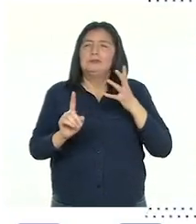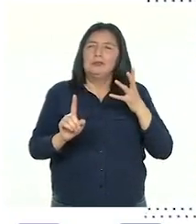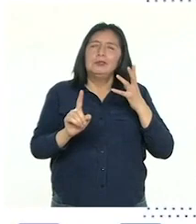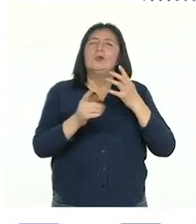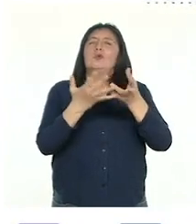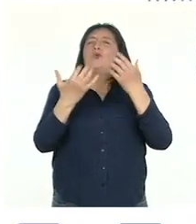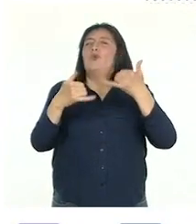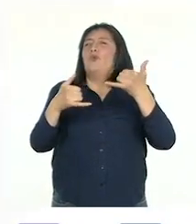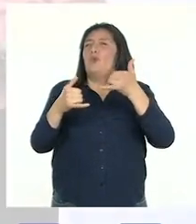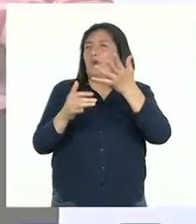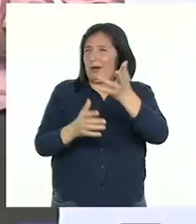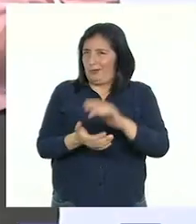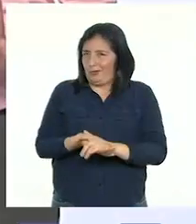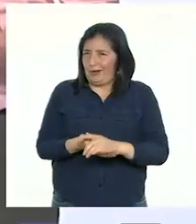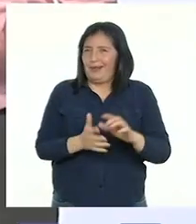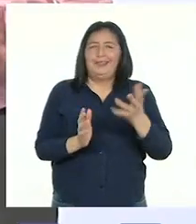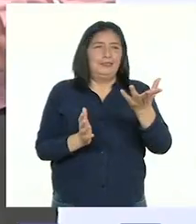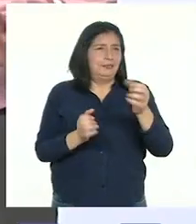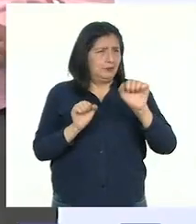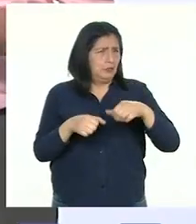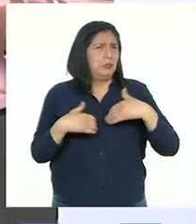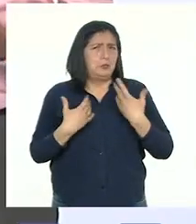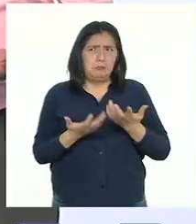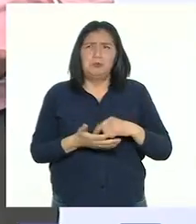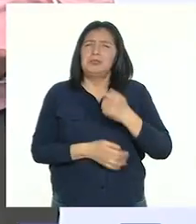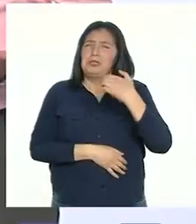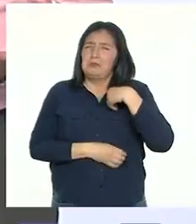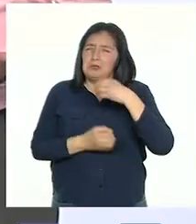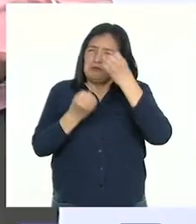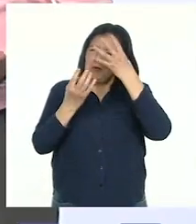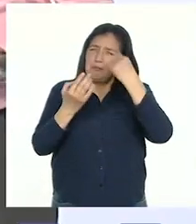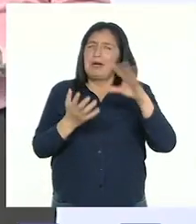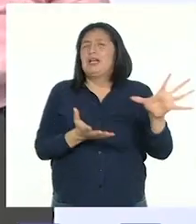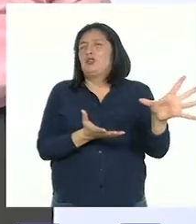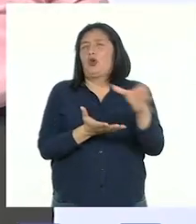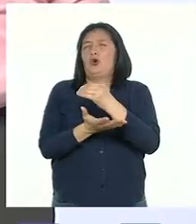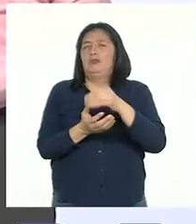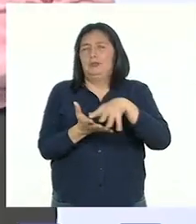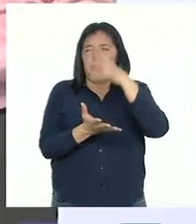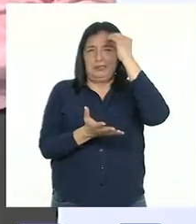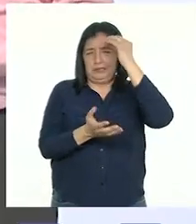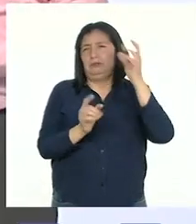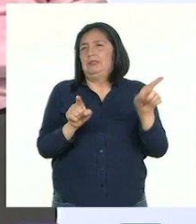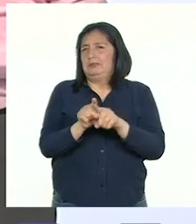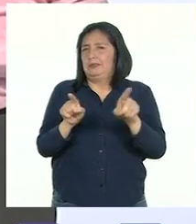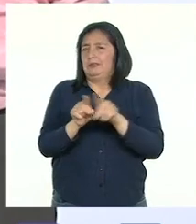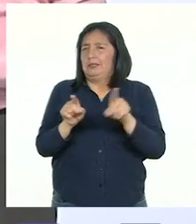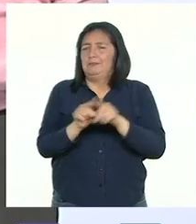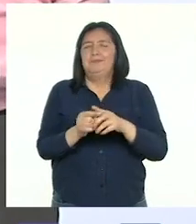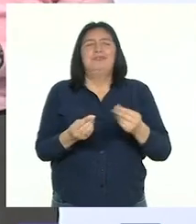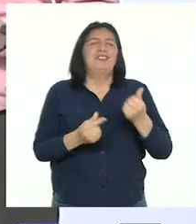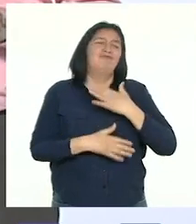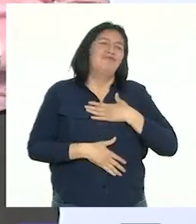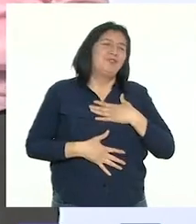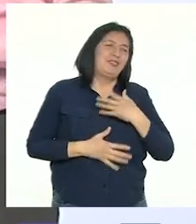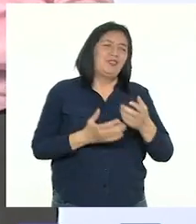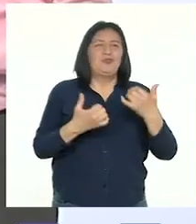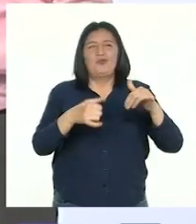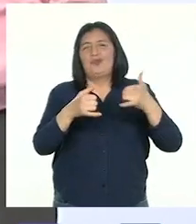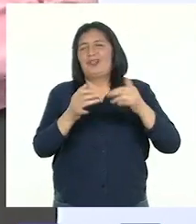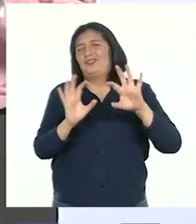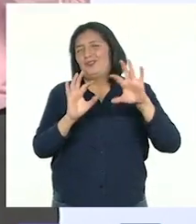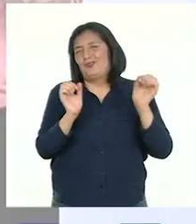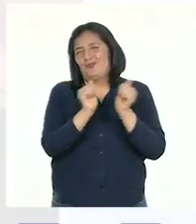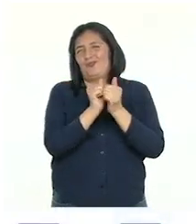crearemos un juego. Así podremos dar a conocer todo lo que hemos aprendido y también pasar ratos divertidos jugando